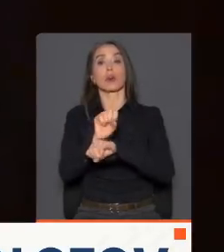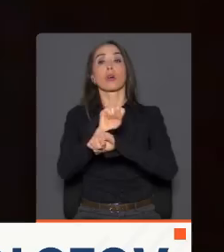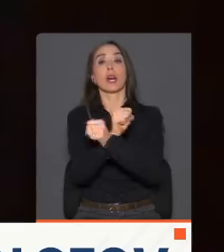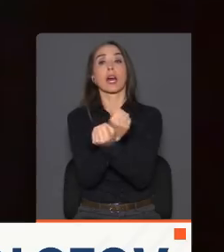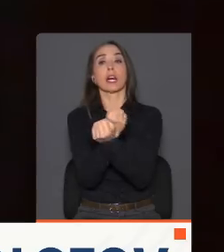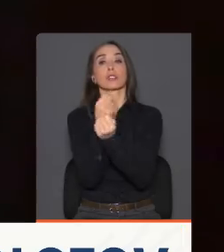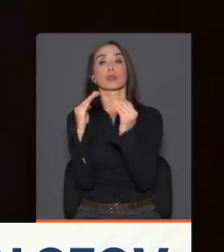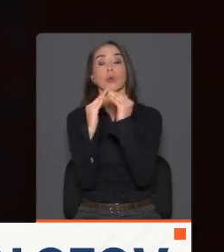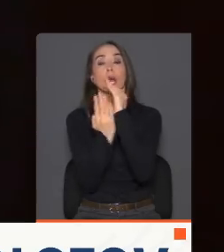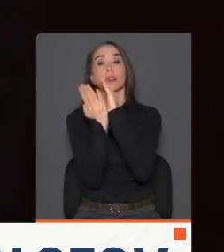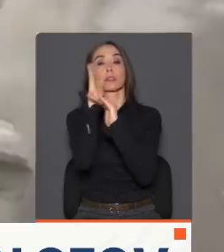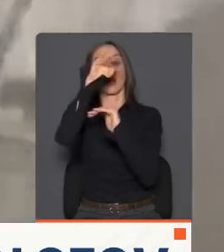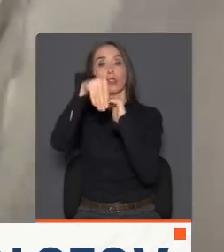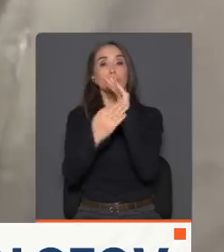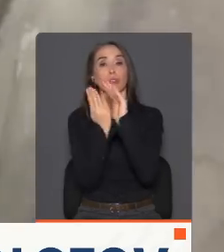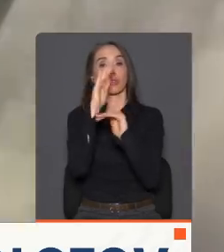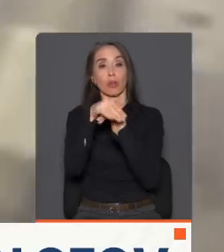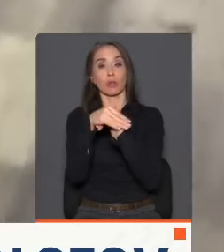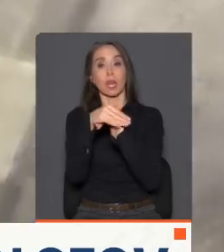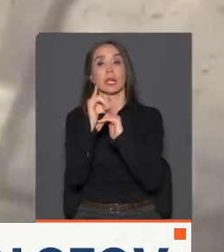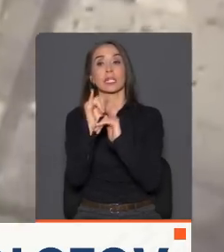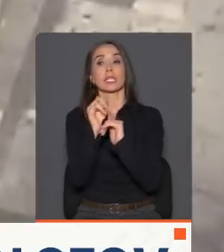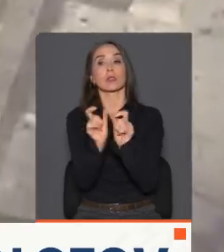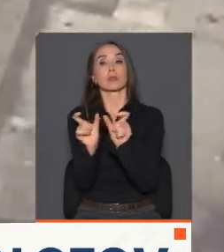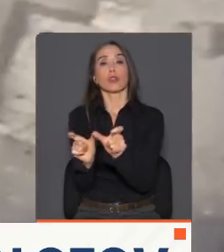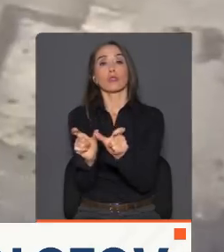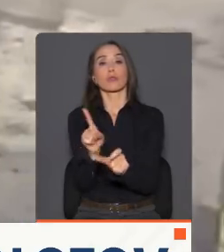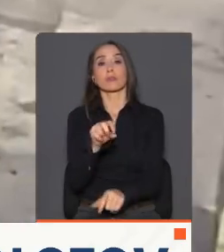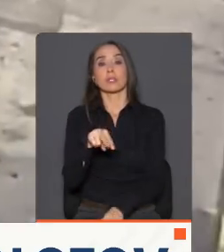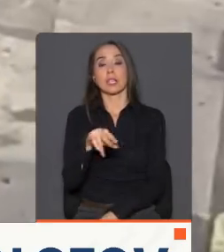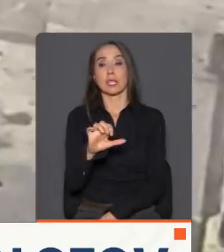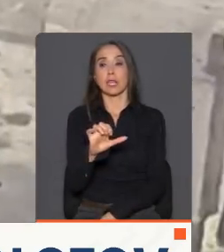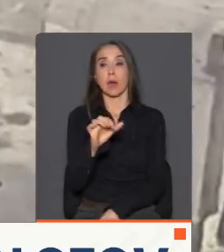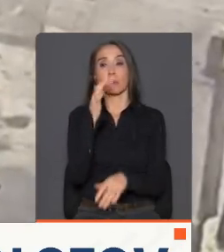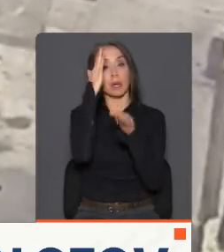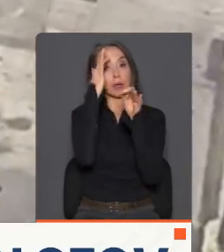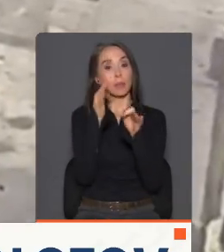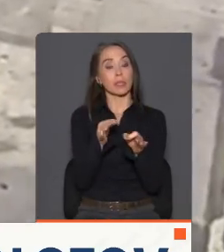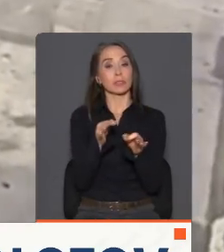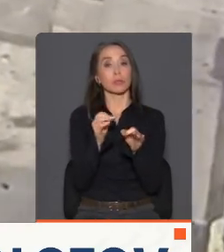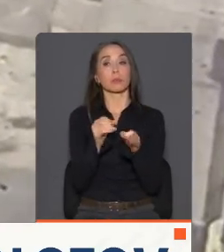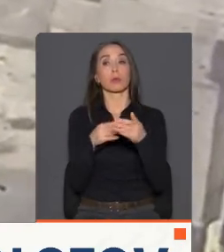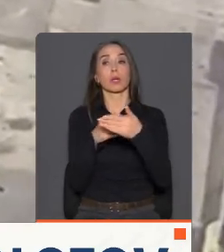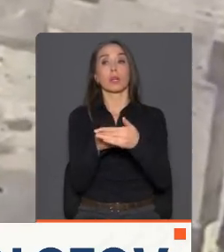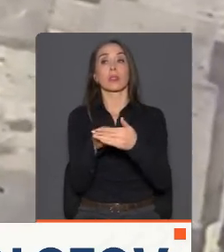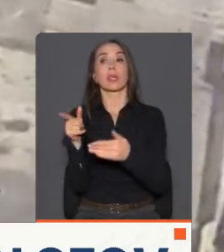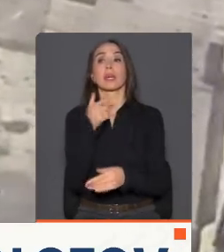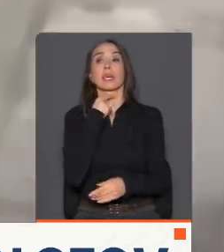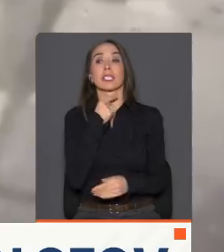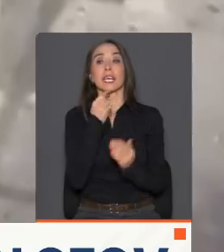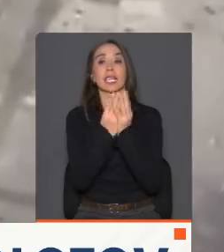domiciliario total y sujeción al SENAME. Una medida que podría truncar sus intenciones de